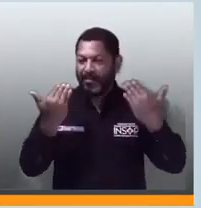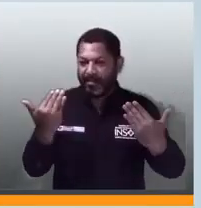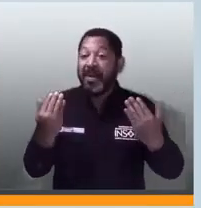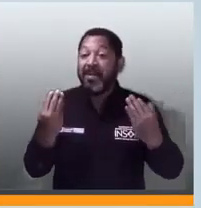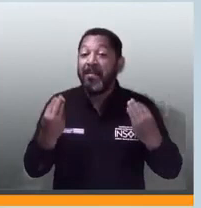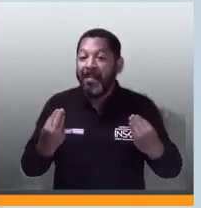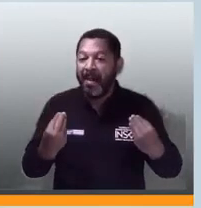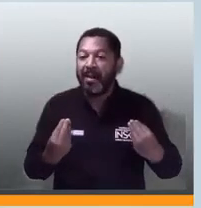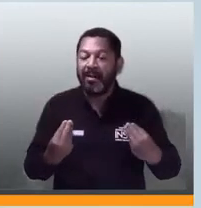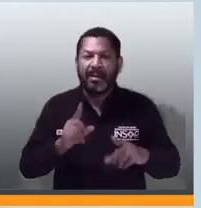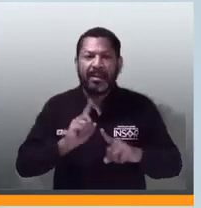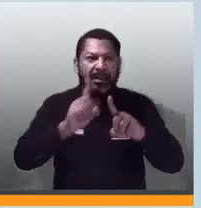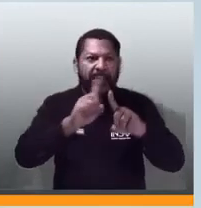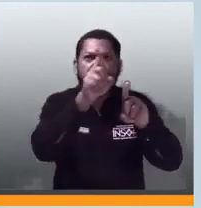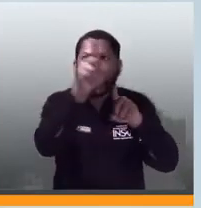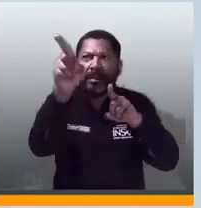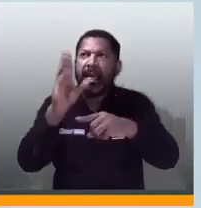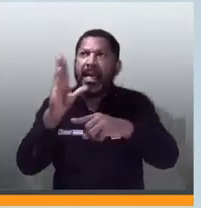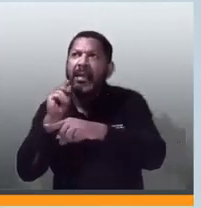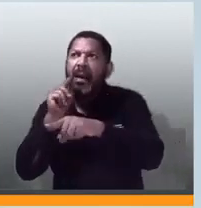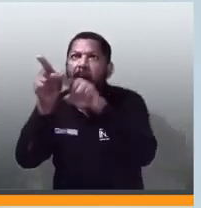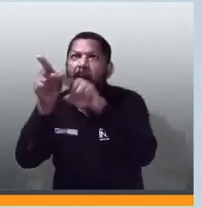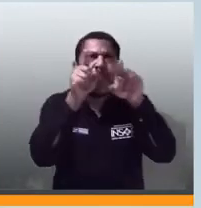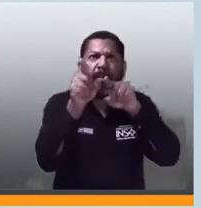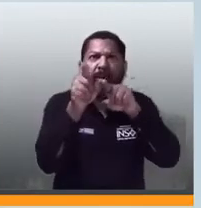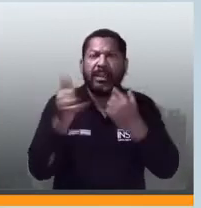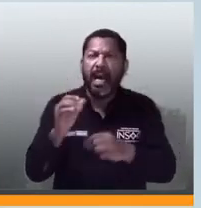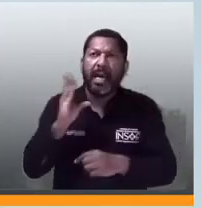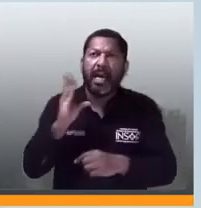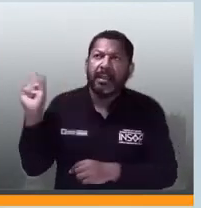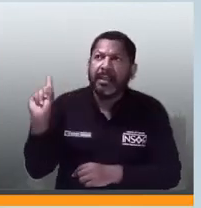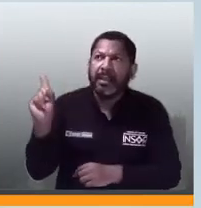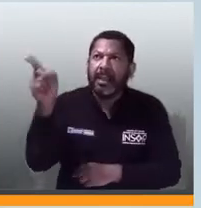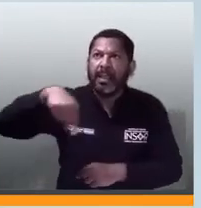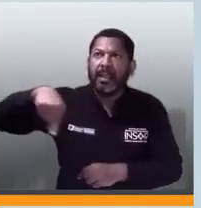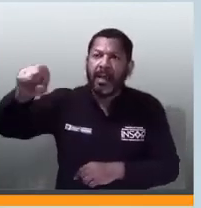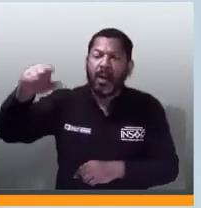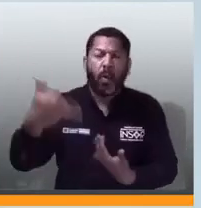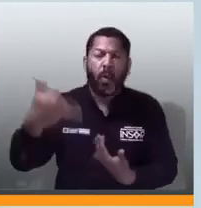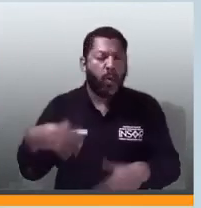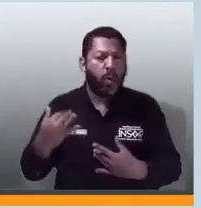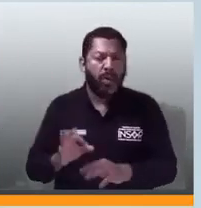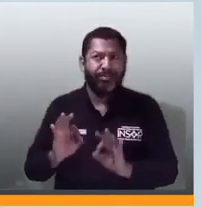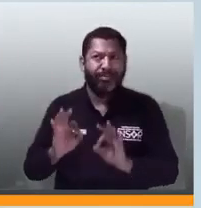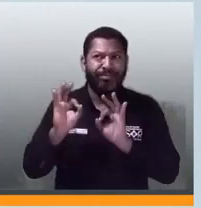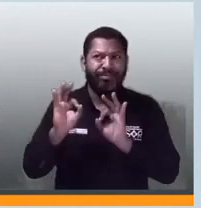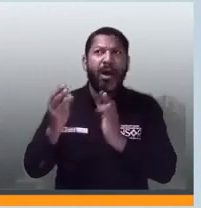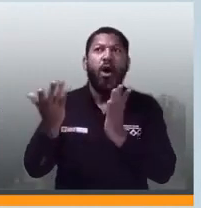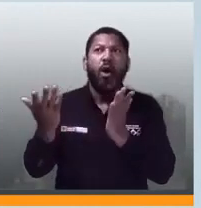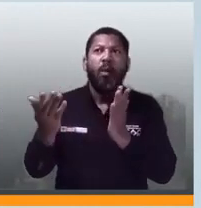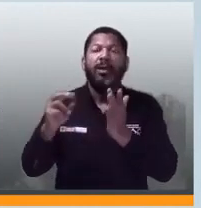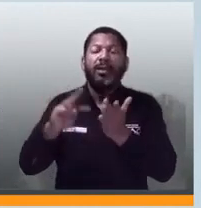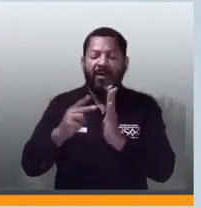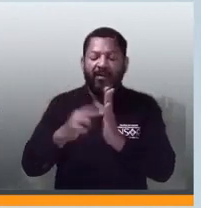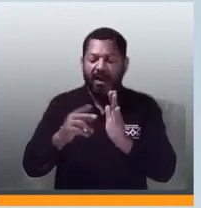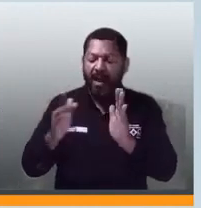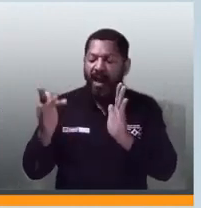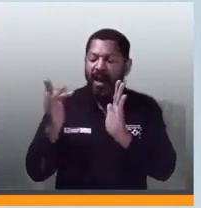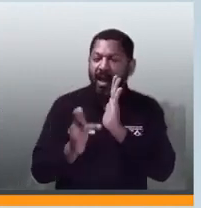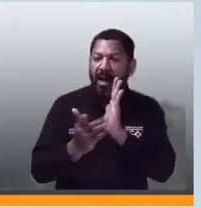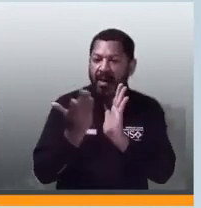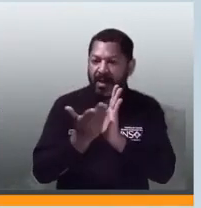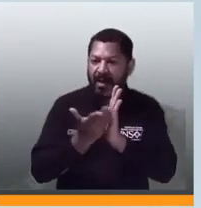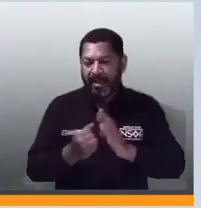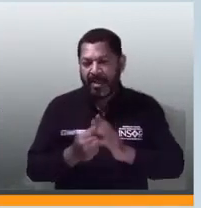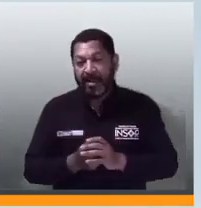para conocer experiencias exitosas de diferentes instituciones que tienen muchísima experiencia en el montaje de aulas digitales. Y como